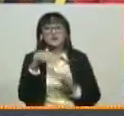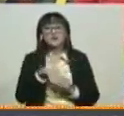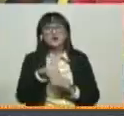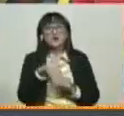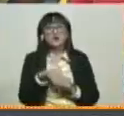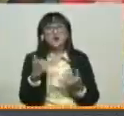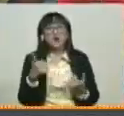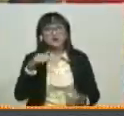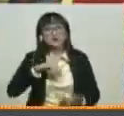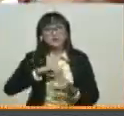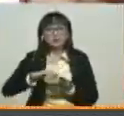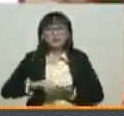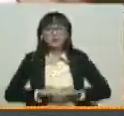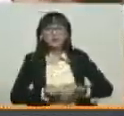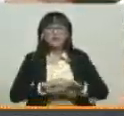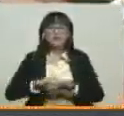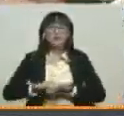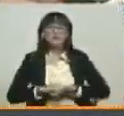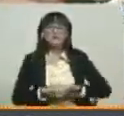en el estado Trujillo.